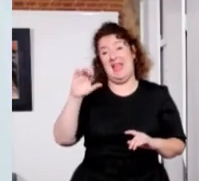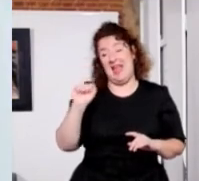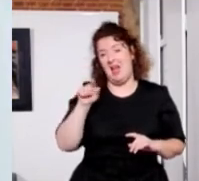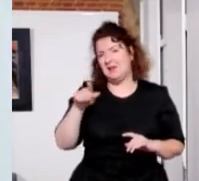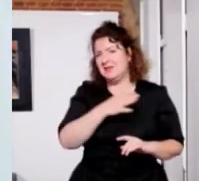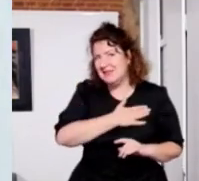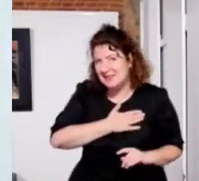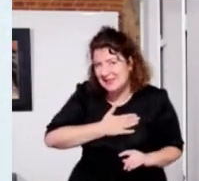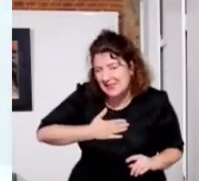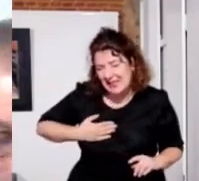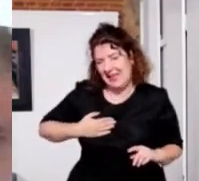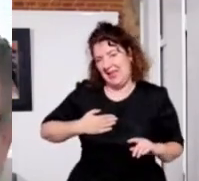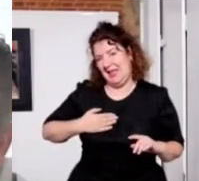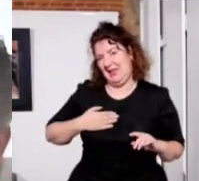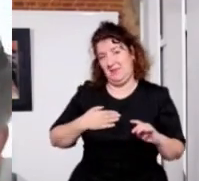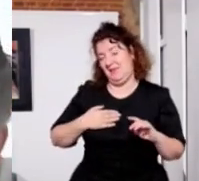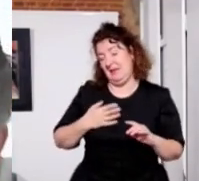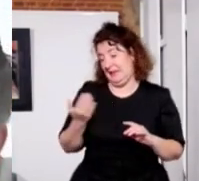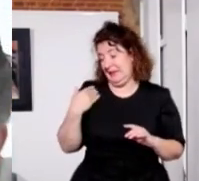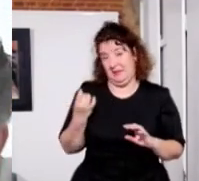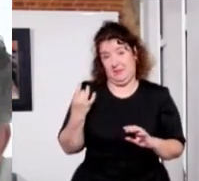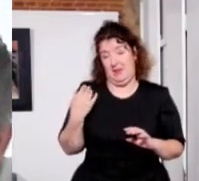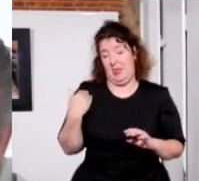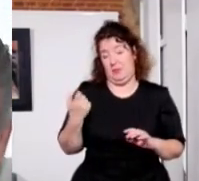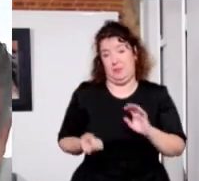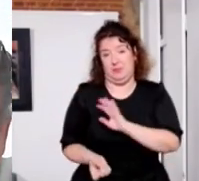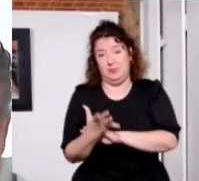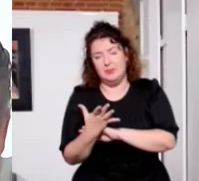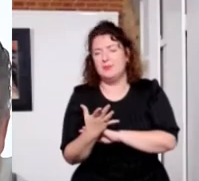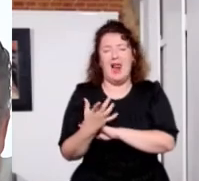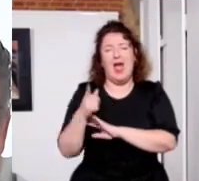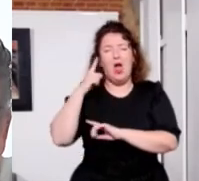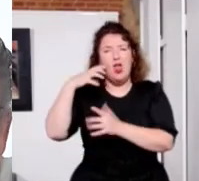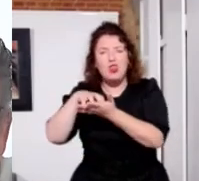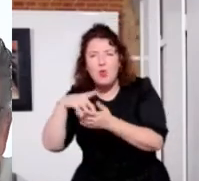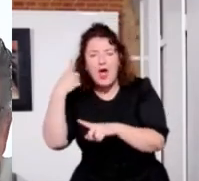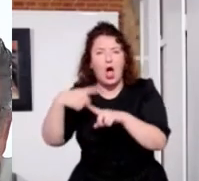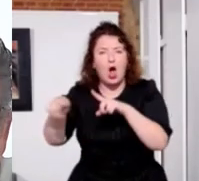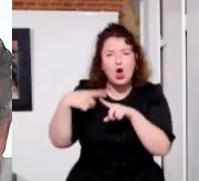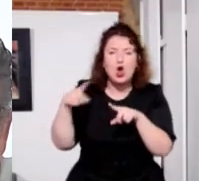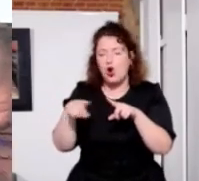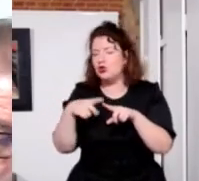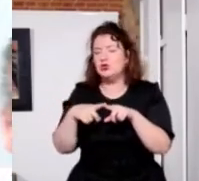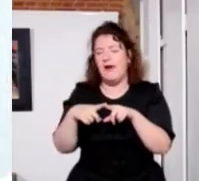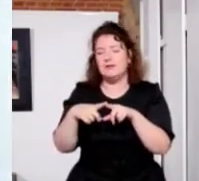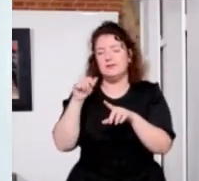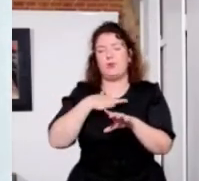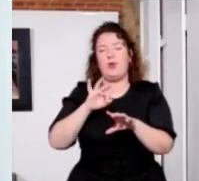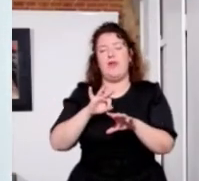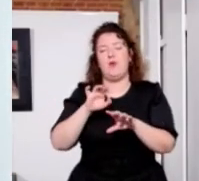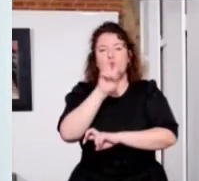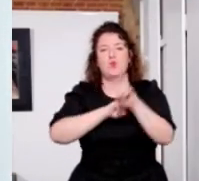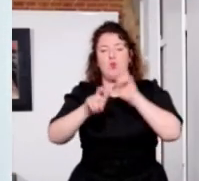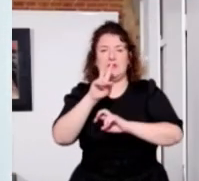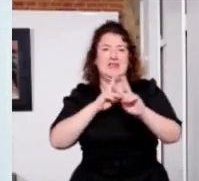la voluntad de dar respuesta a todas estas inquietudes que surgen en el sí de las entidades.